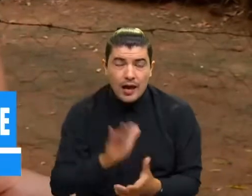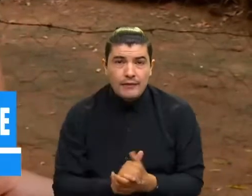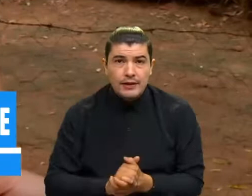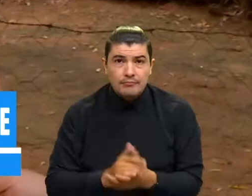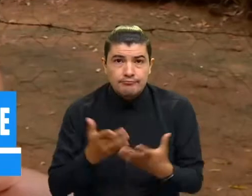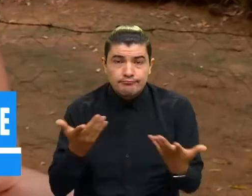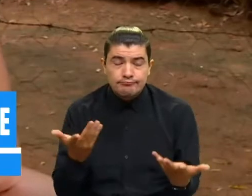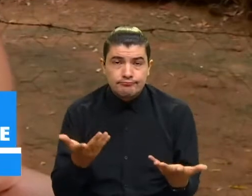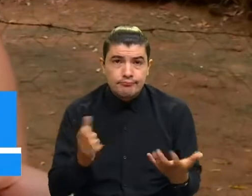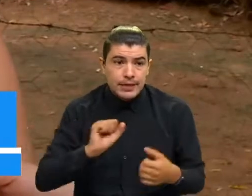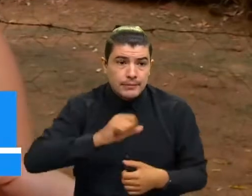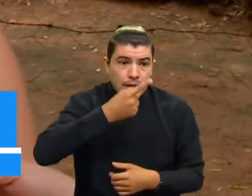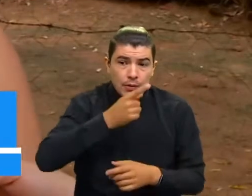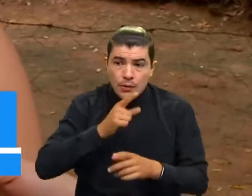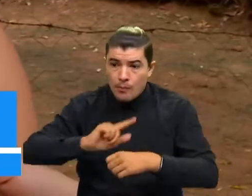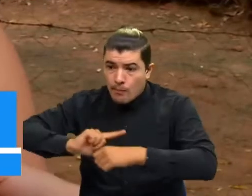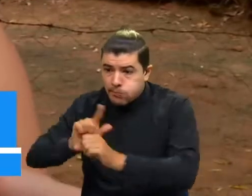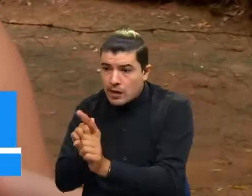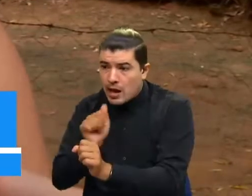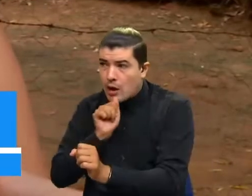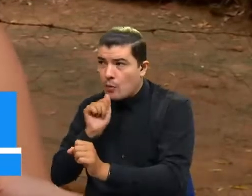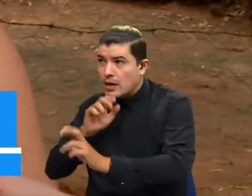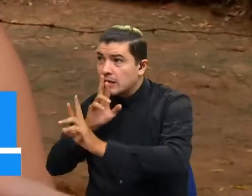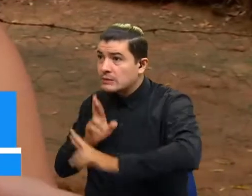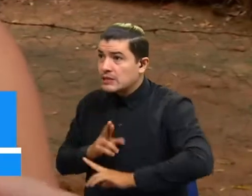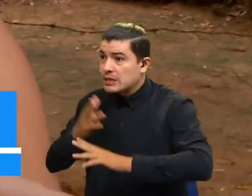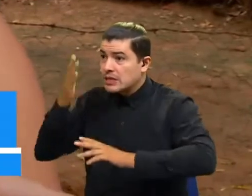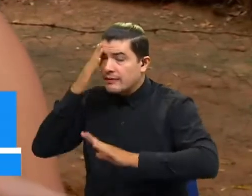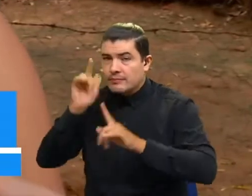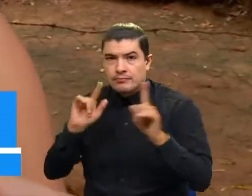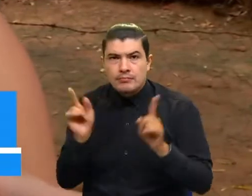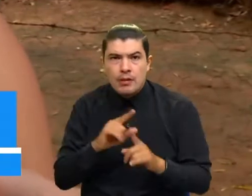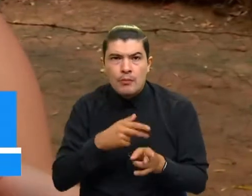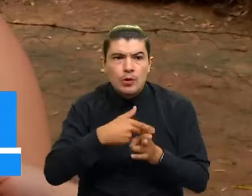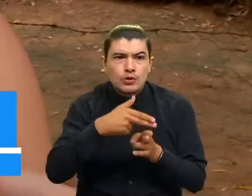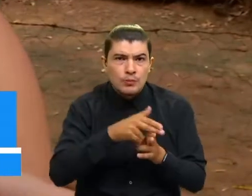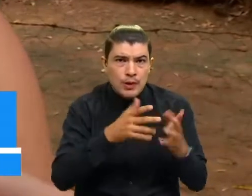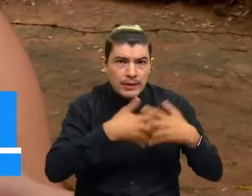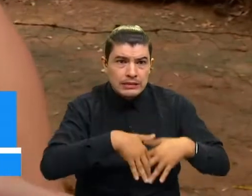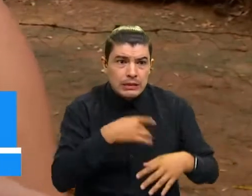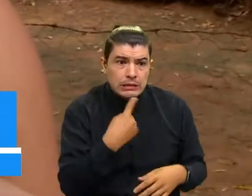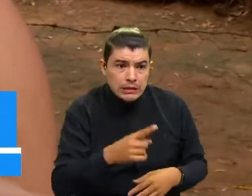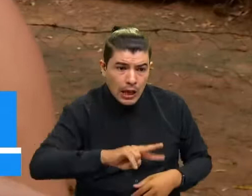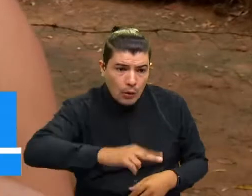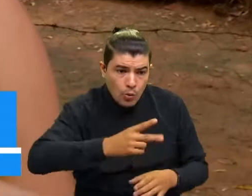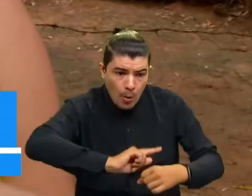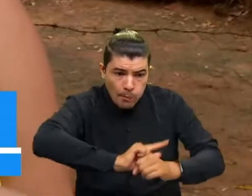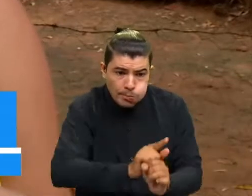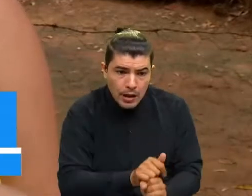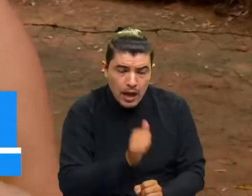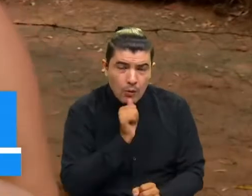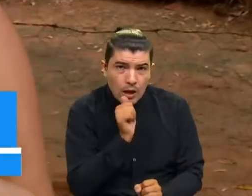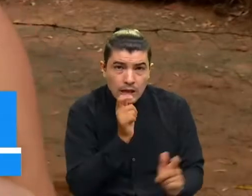el primer medidor. Ahorita probablemente es que se van a llevar este, ya eso lo dijeron la empresa y probablemente